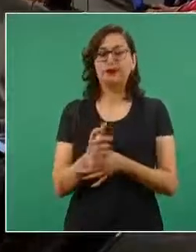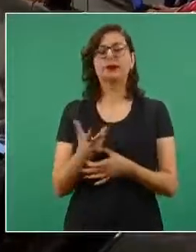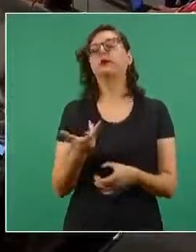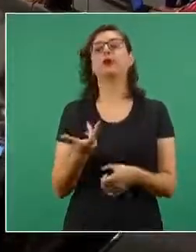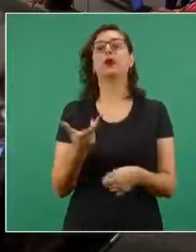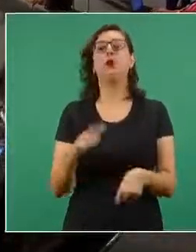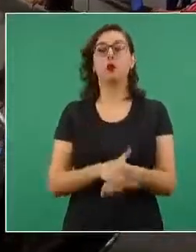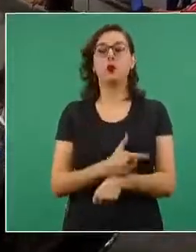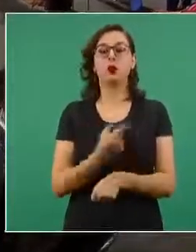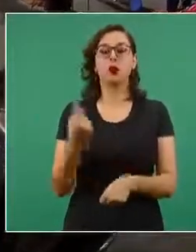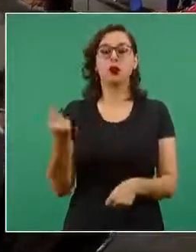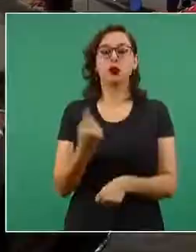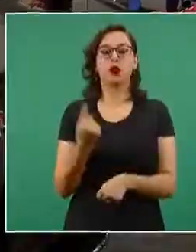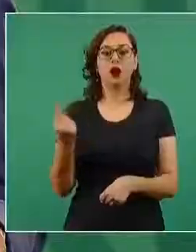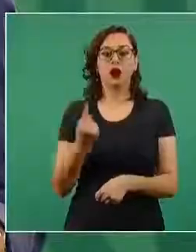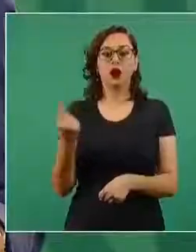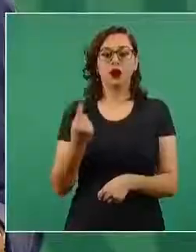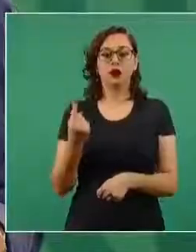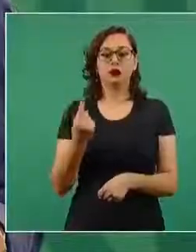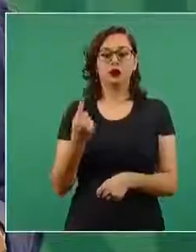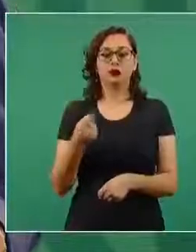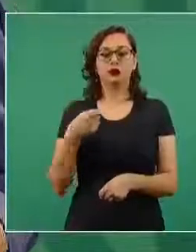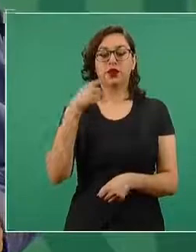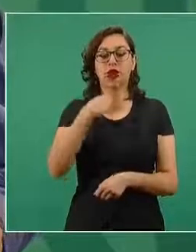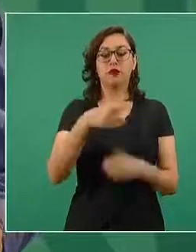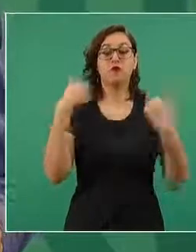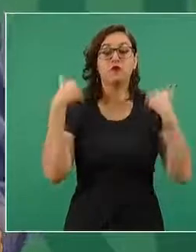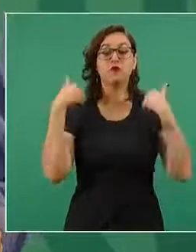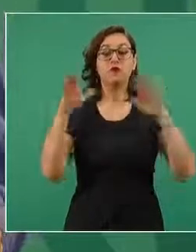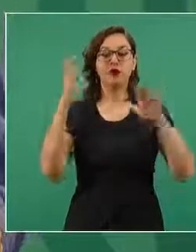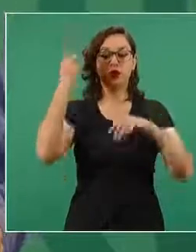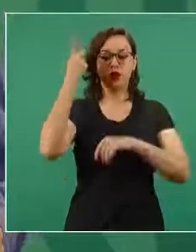porque había estado de rector de la UNAM,